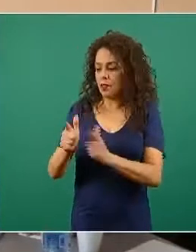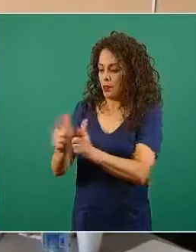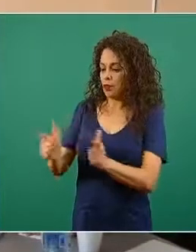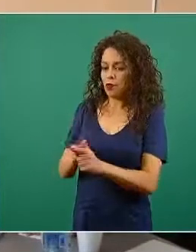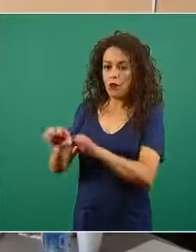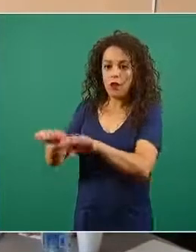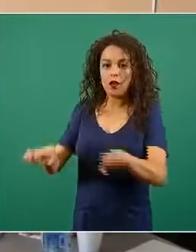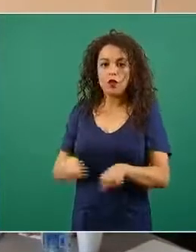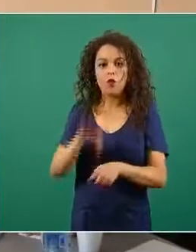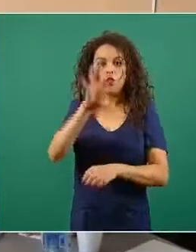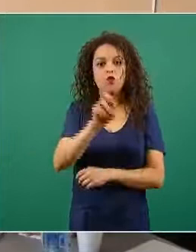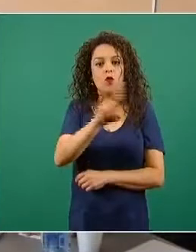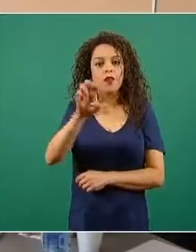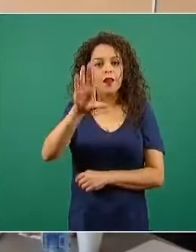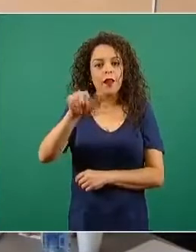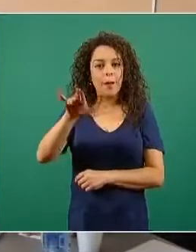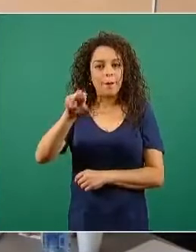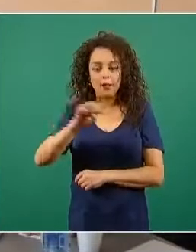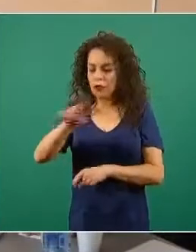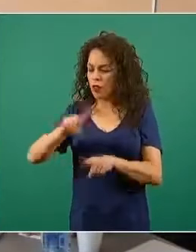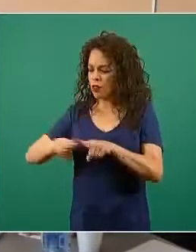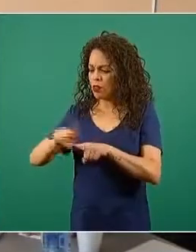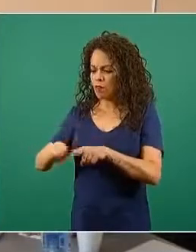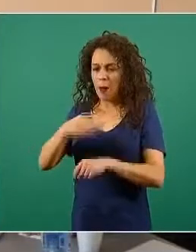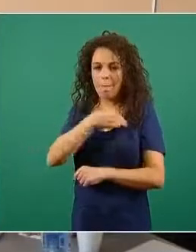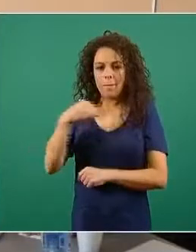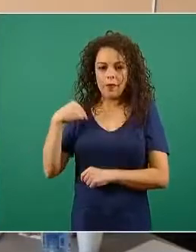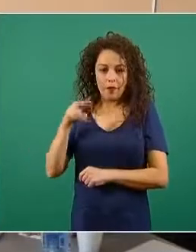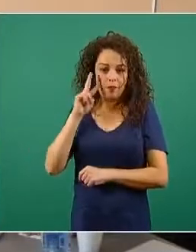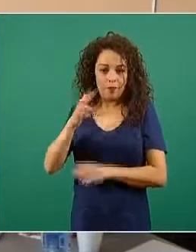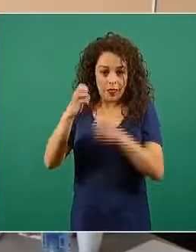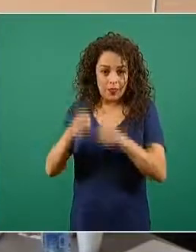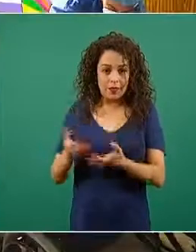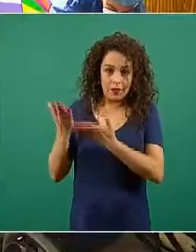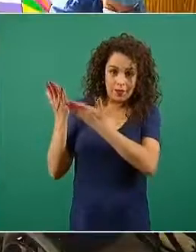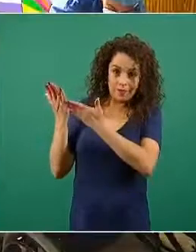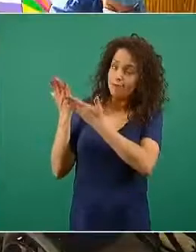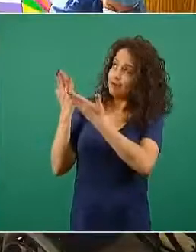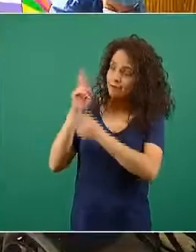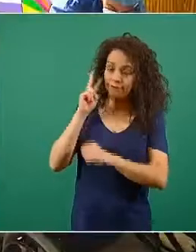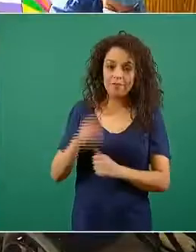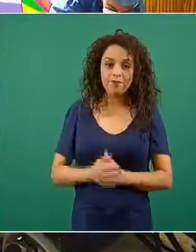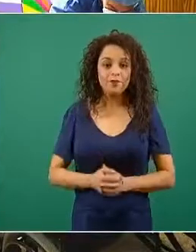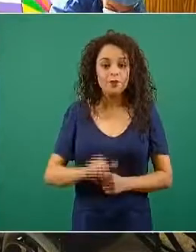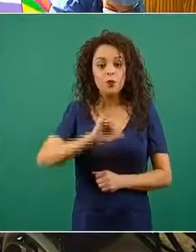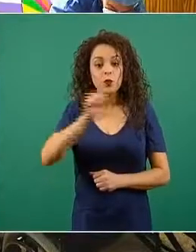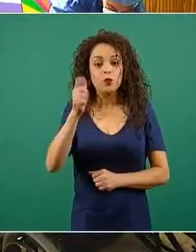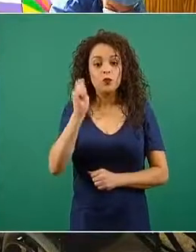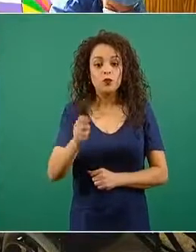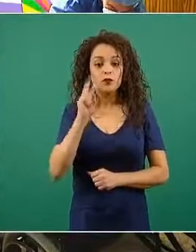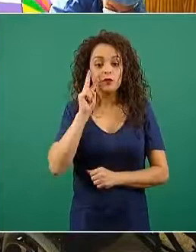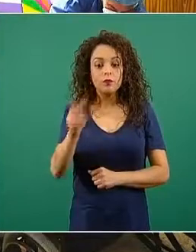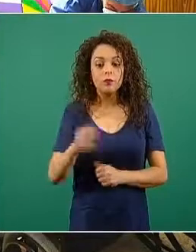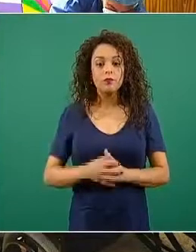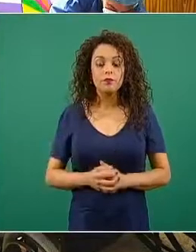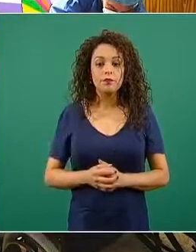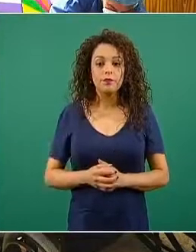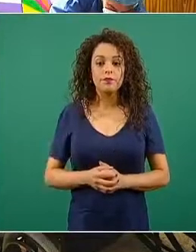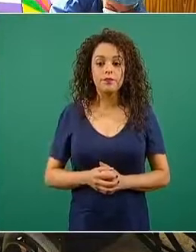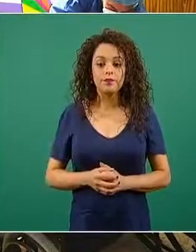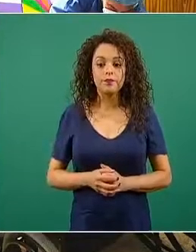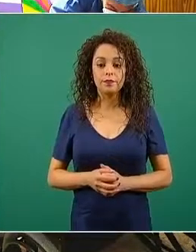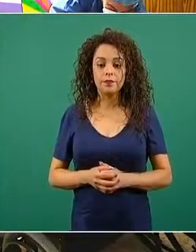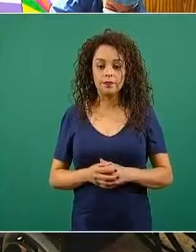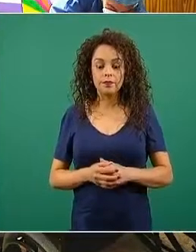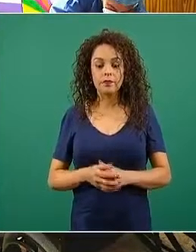los distintos miembros de esta unidad. La siguiente, vemos también en la siguiente diapositiva ya